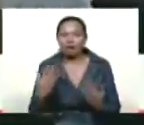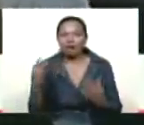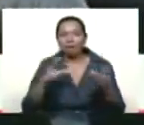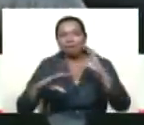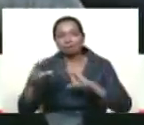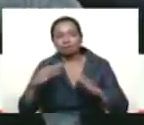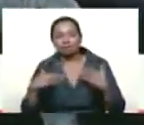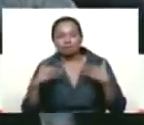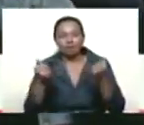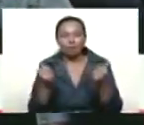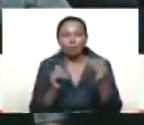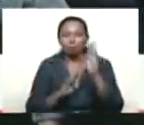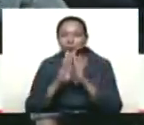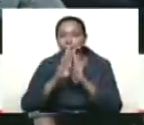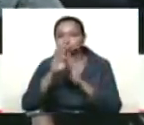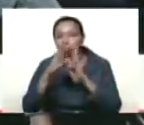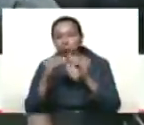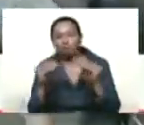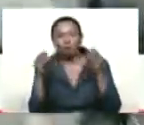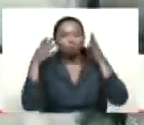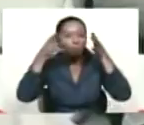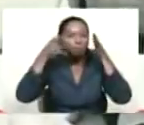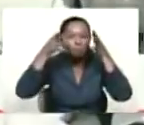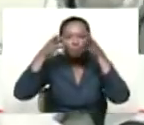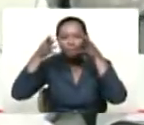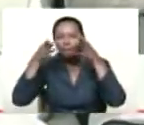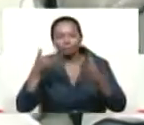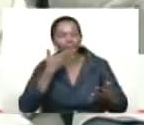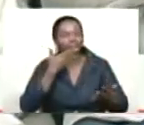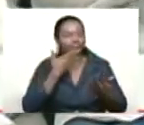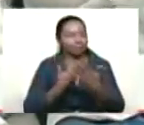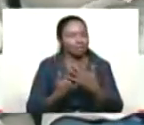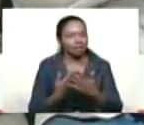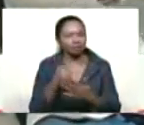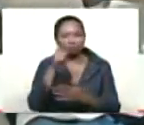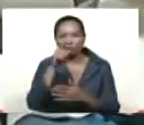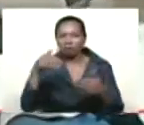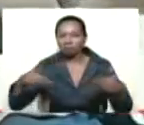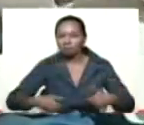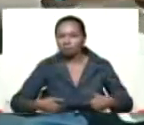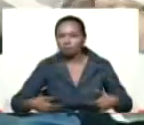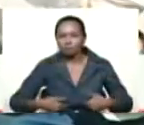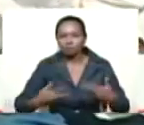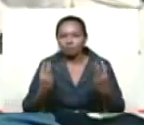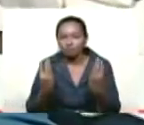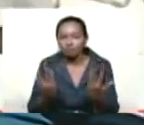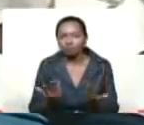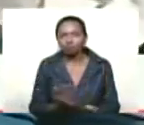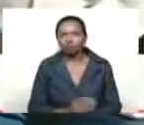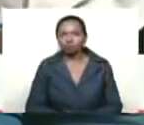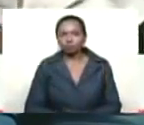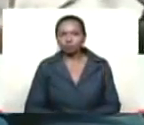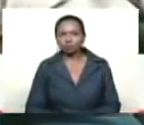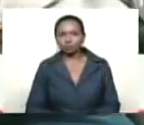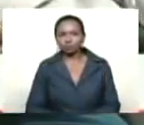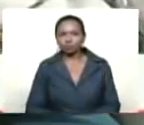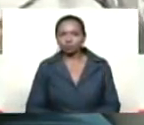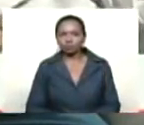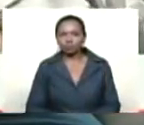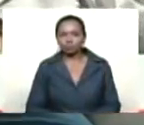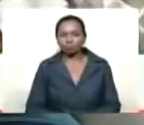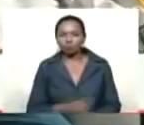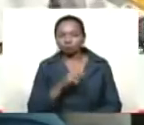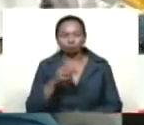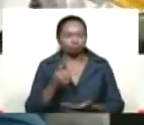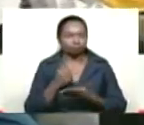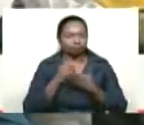los procesos de formación. Gracias por su dedicación, por su apostolado,